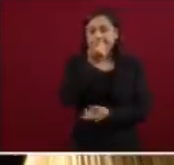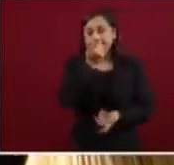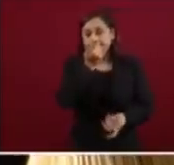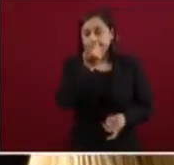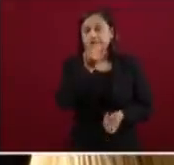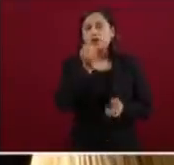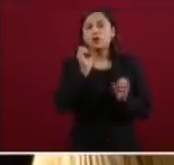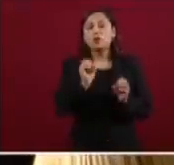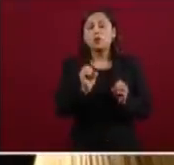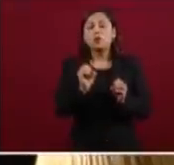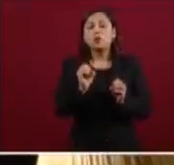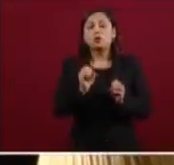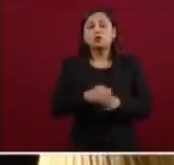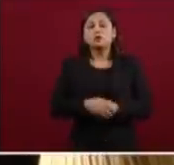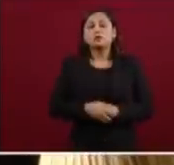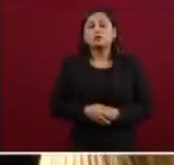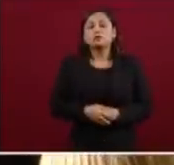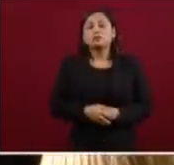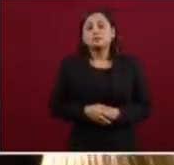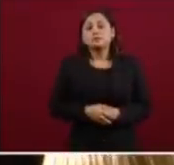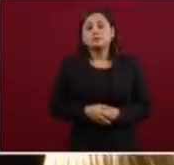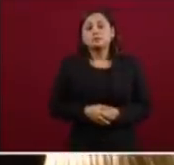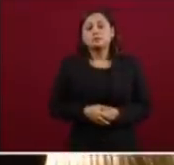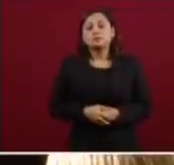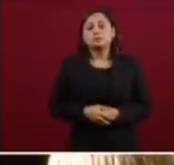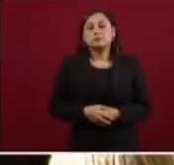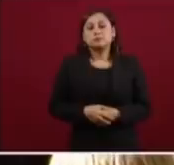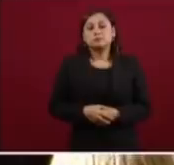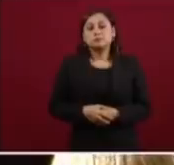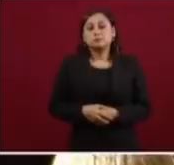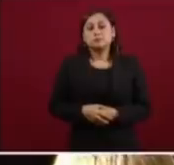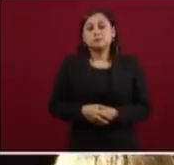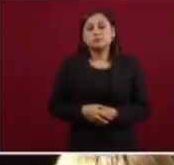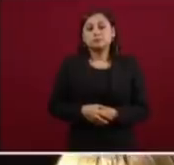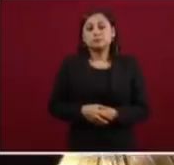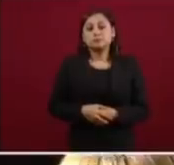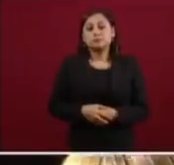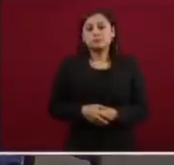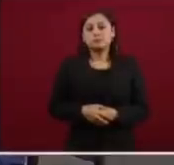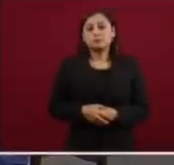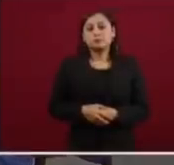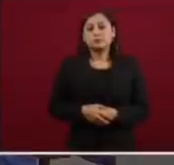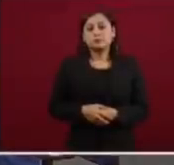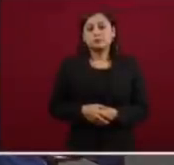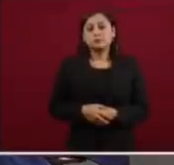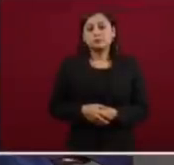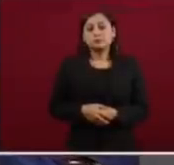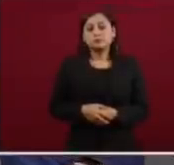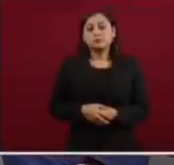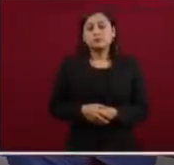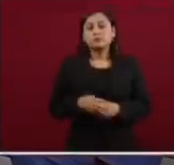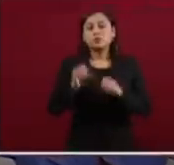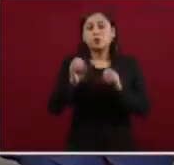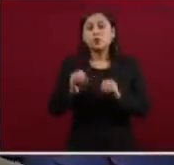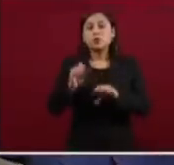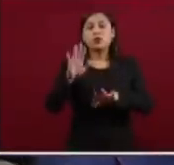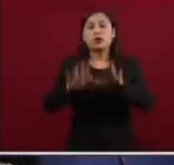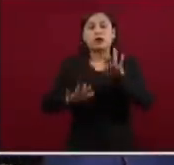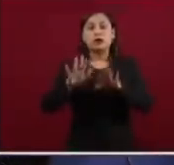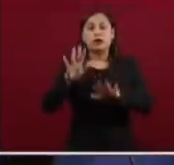porque aumenta e el gasto